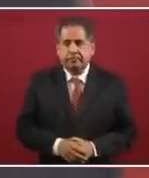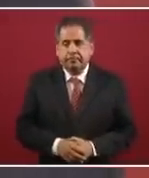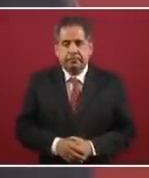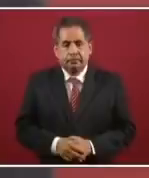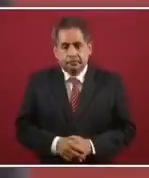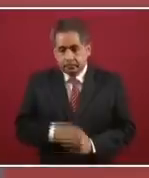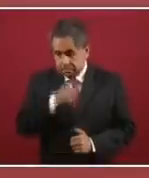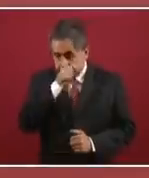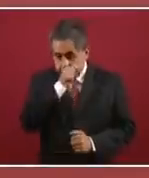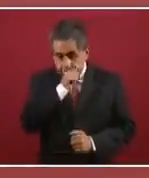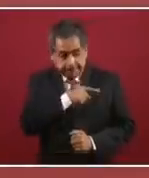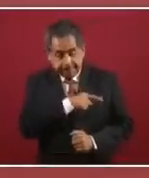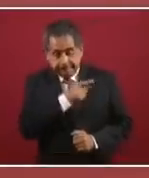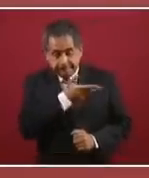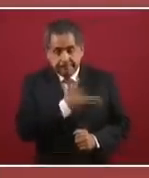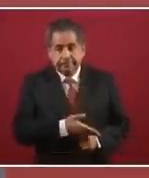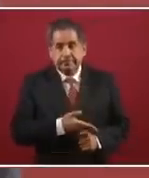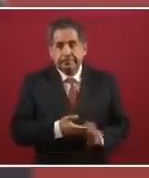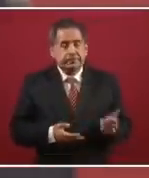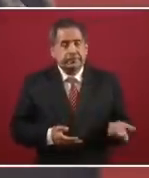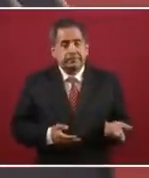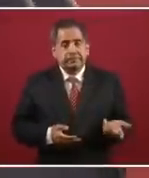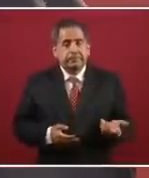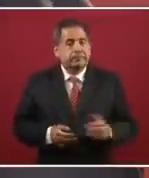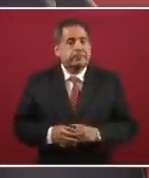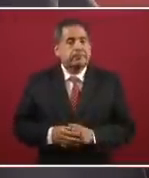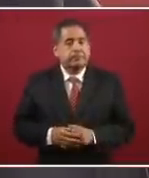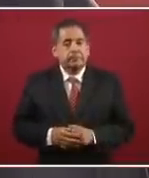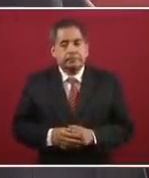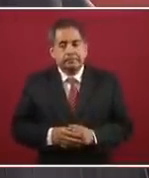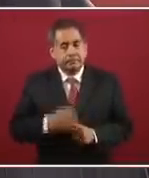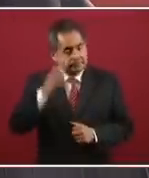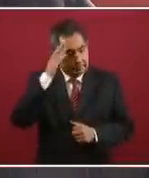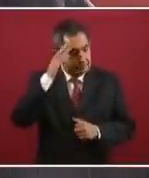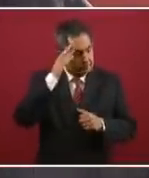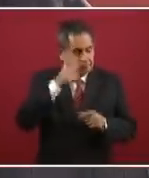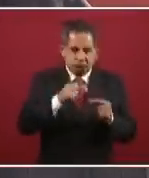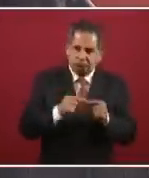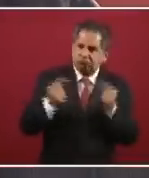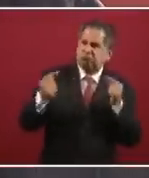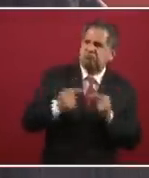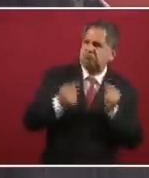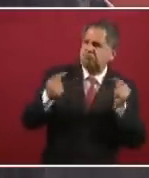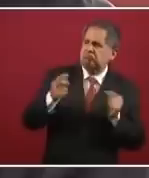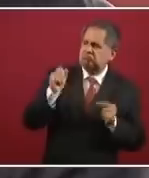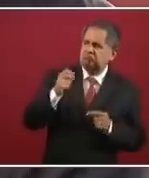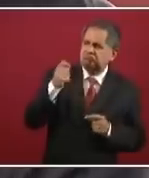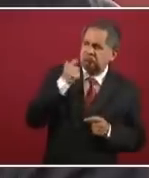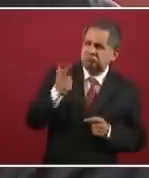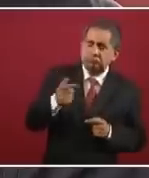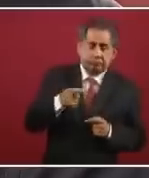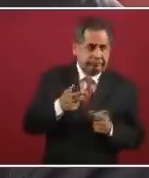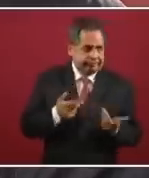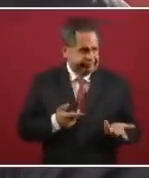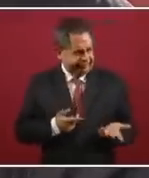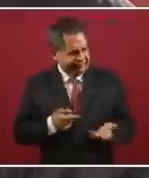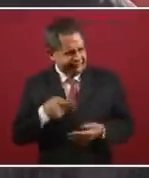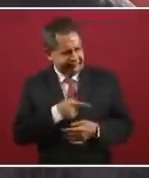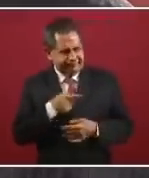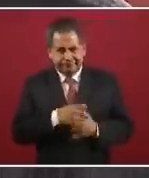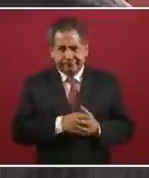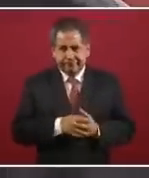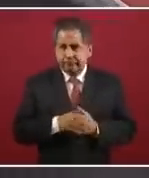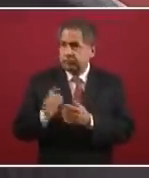Y es de los principales opositores a